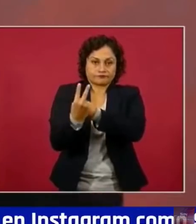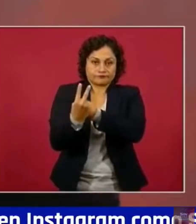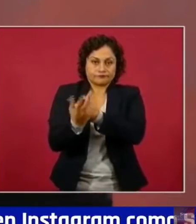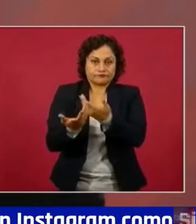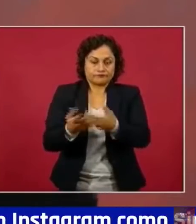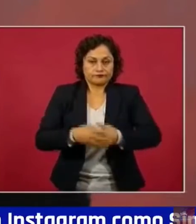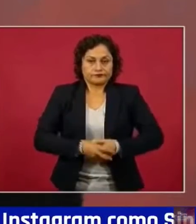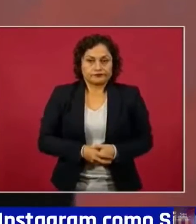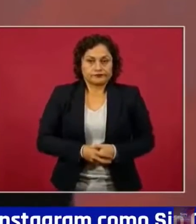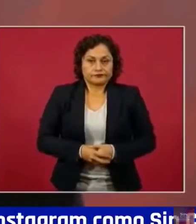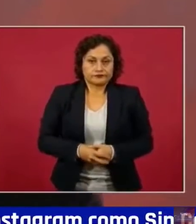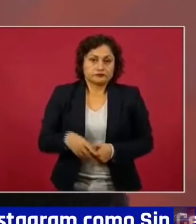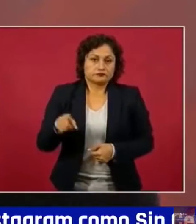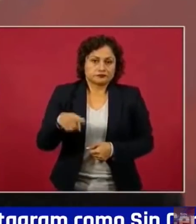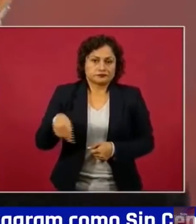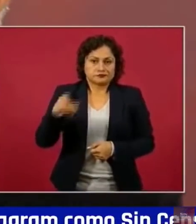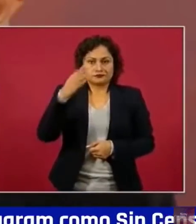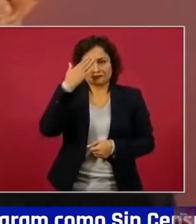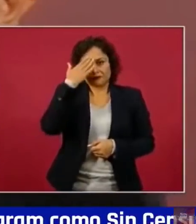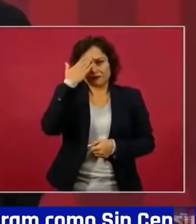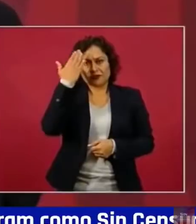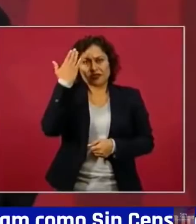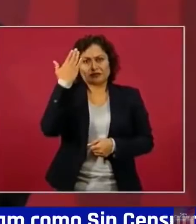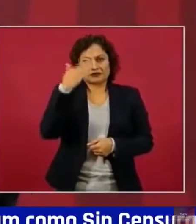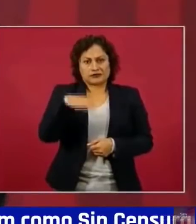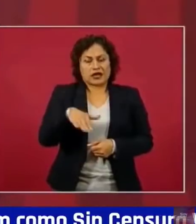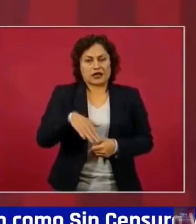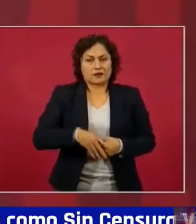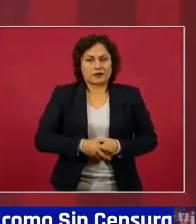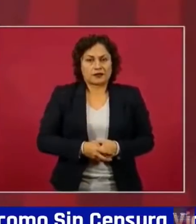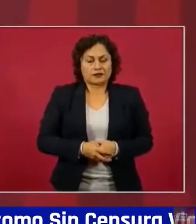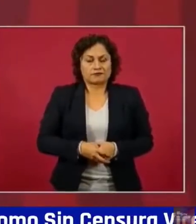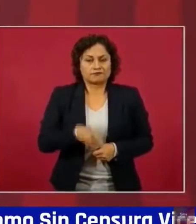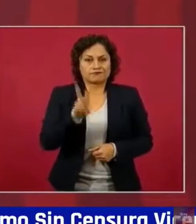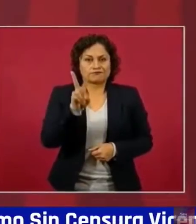Ellos han visto cómo